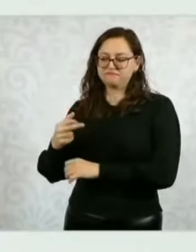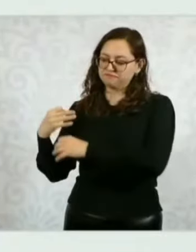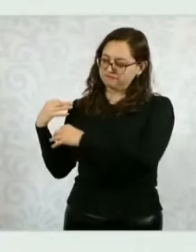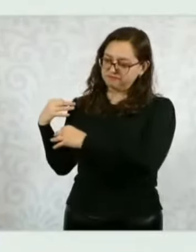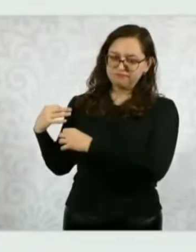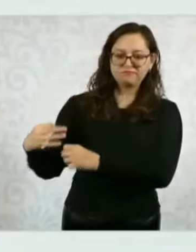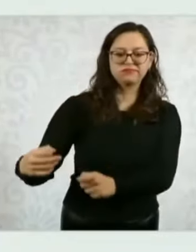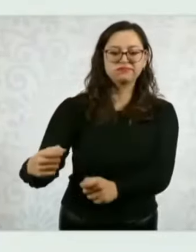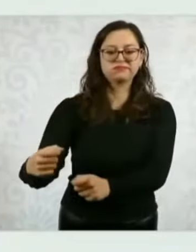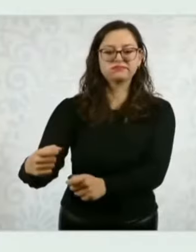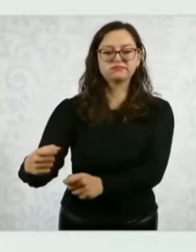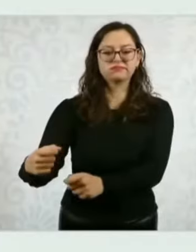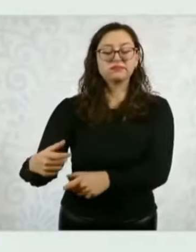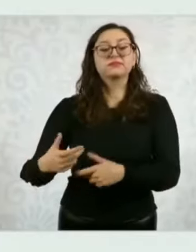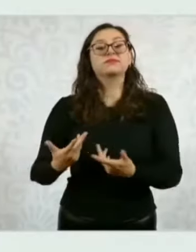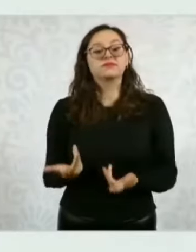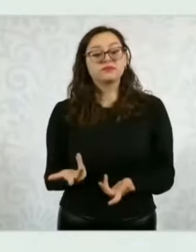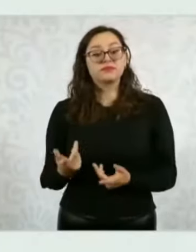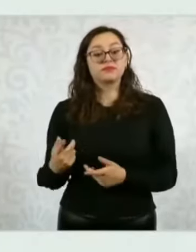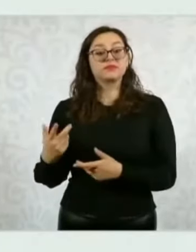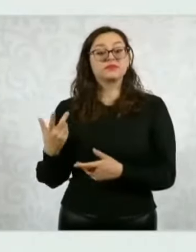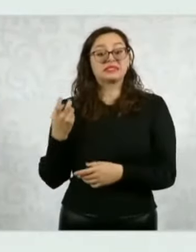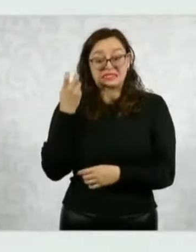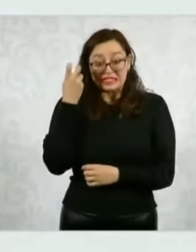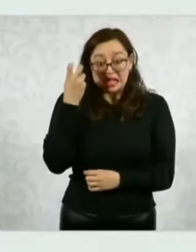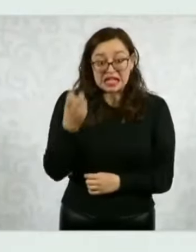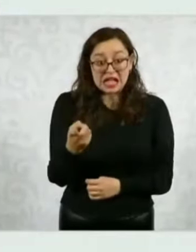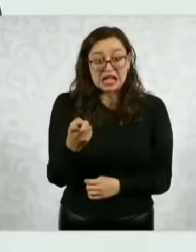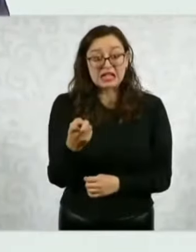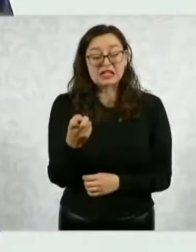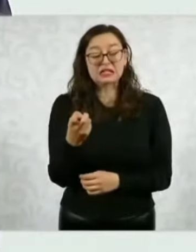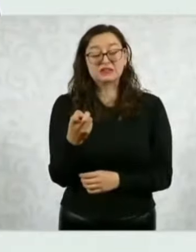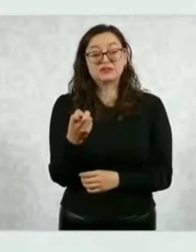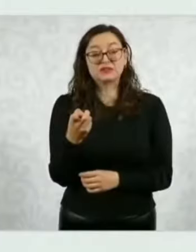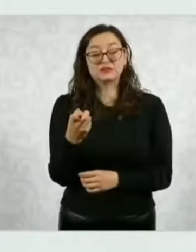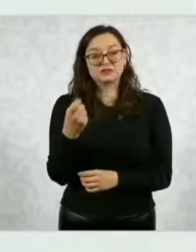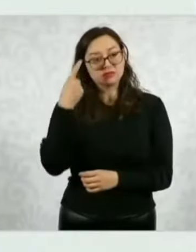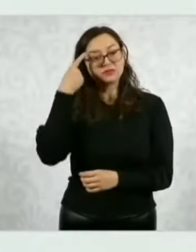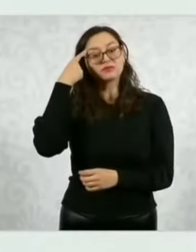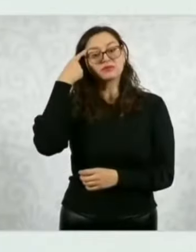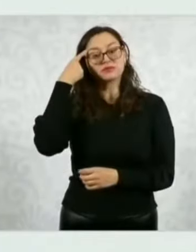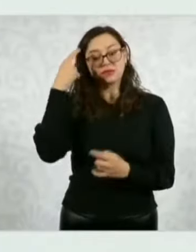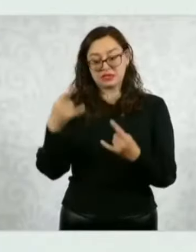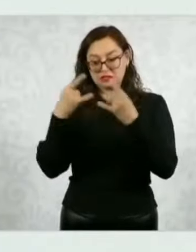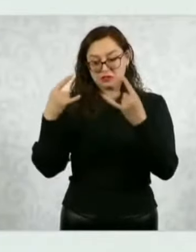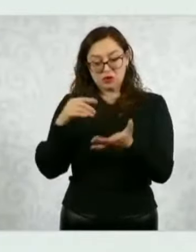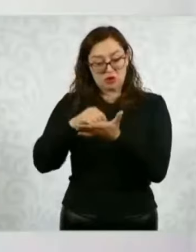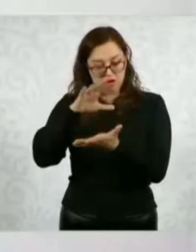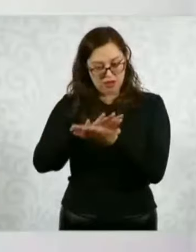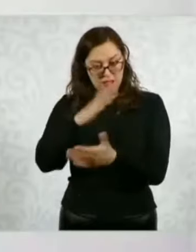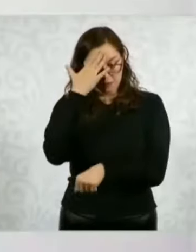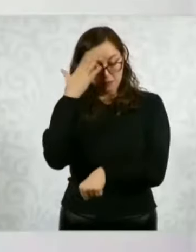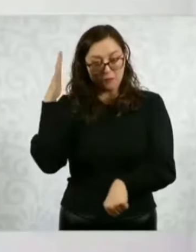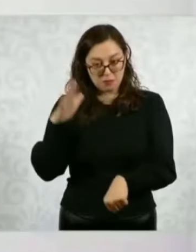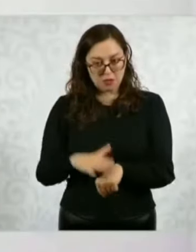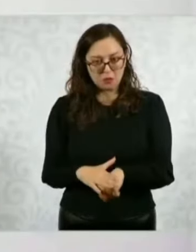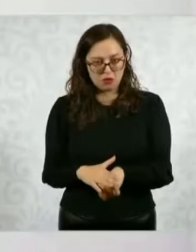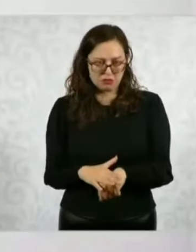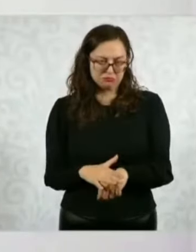1968, que estará no solo como parte de la historia